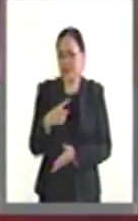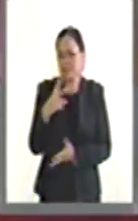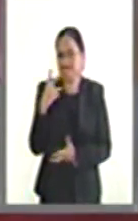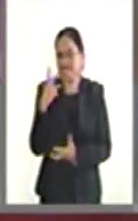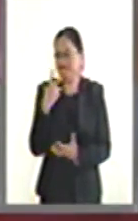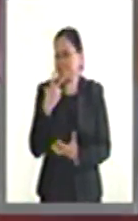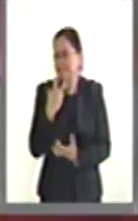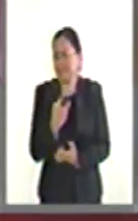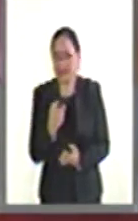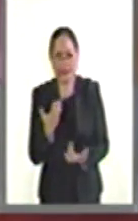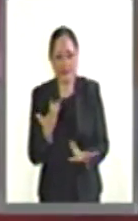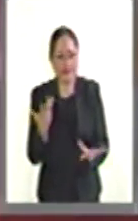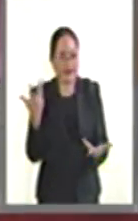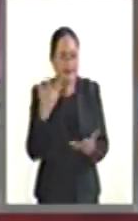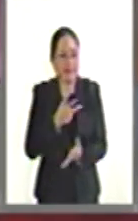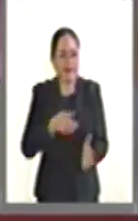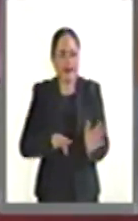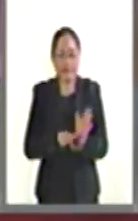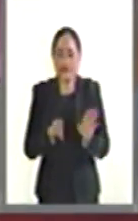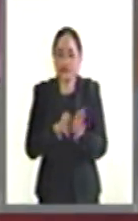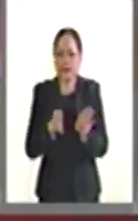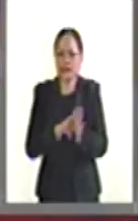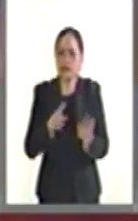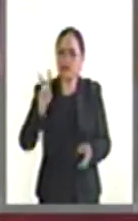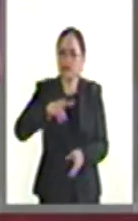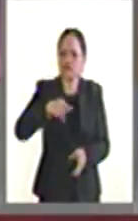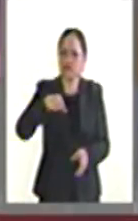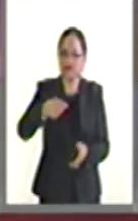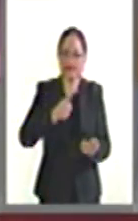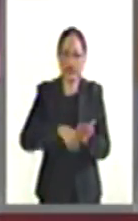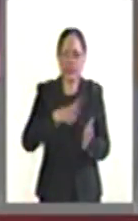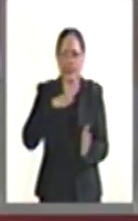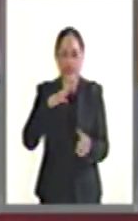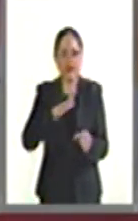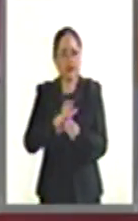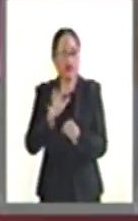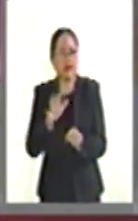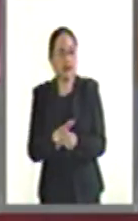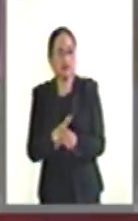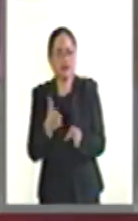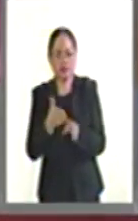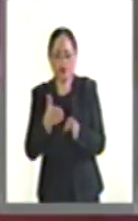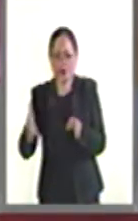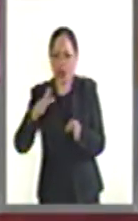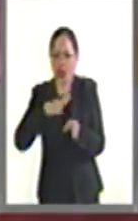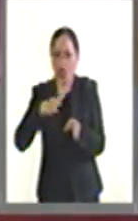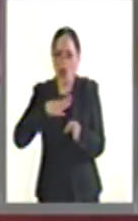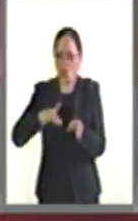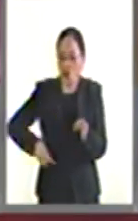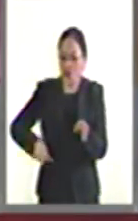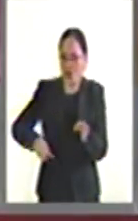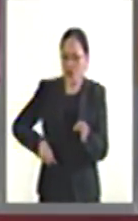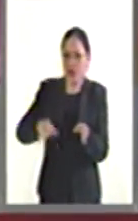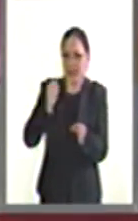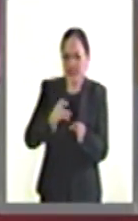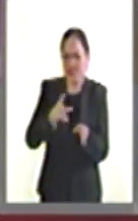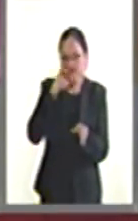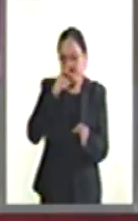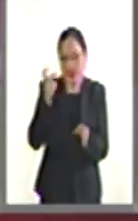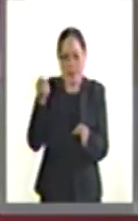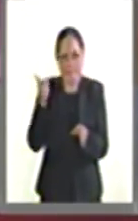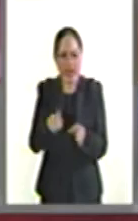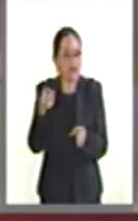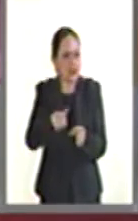atroz, pues ha tenido que vivir desde una dictadura perfecta hasta